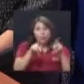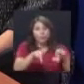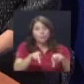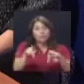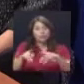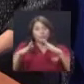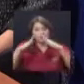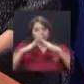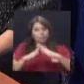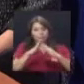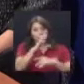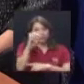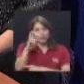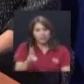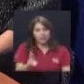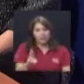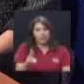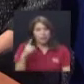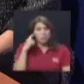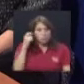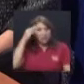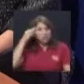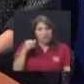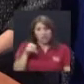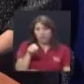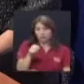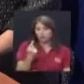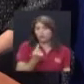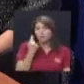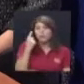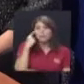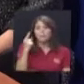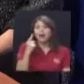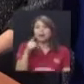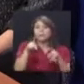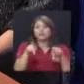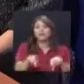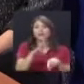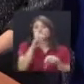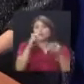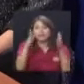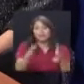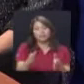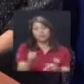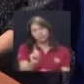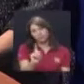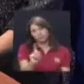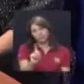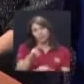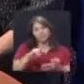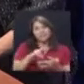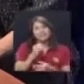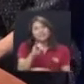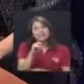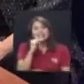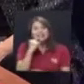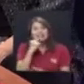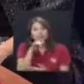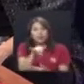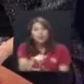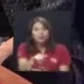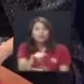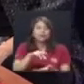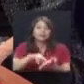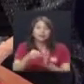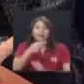rica porque pensar que sólo para las personas costarricenses tampoco debe serlo estaríamos discriminando a todas aquellas otras